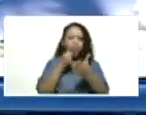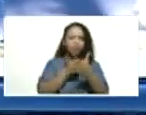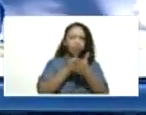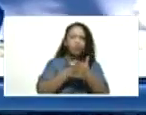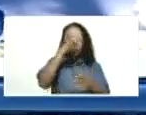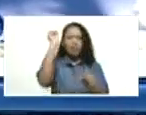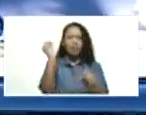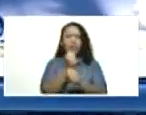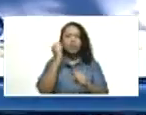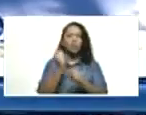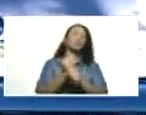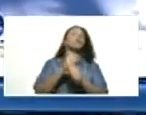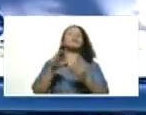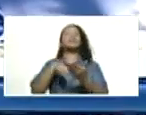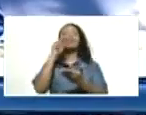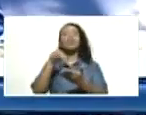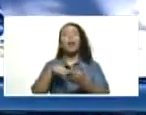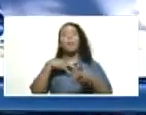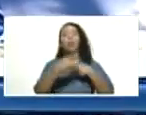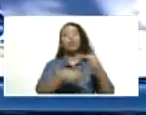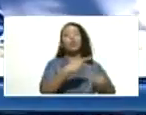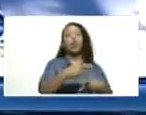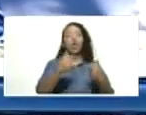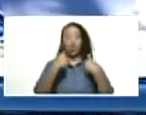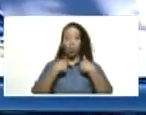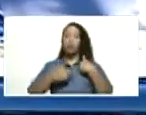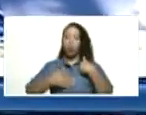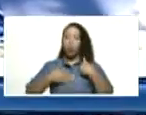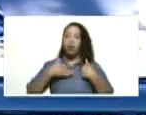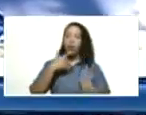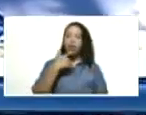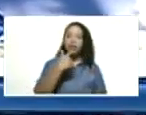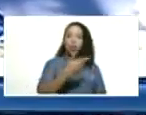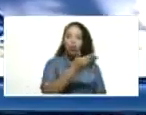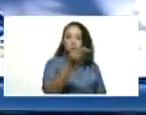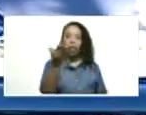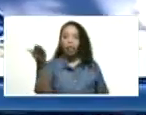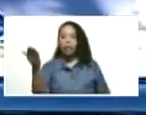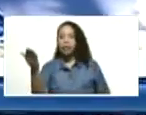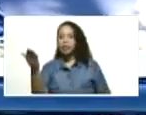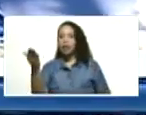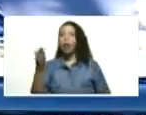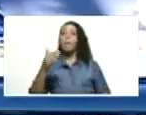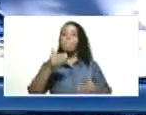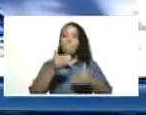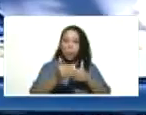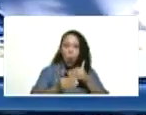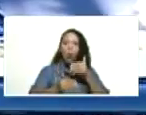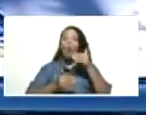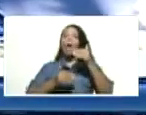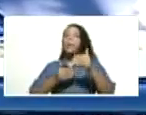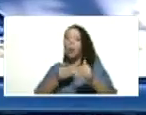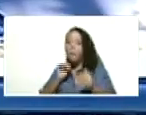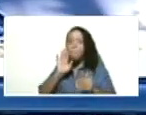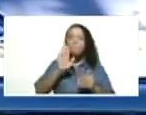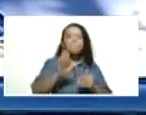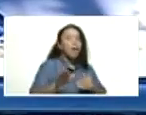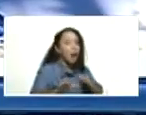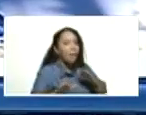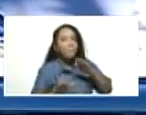del trabajo productivo. Y yo les puedo decir que fuimos cubriendo paso a paso con